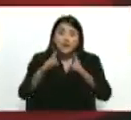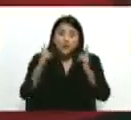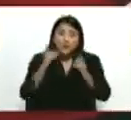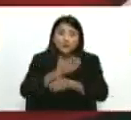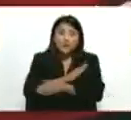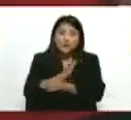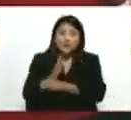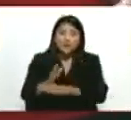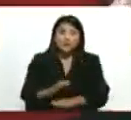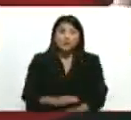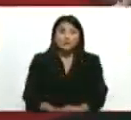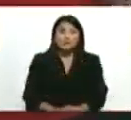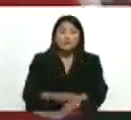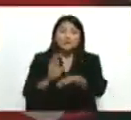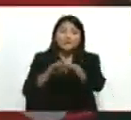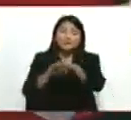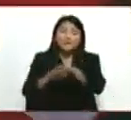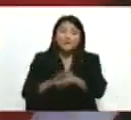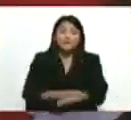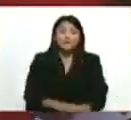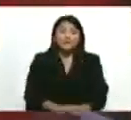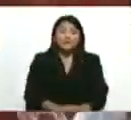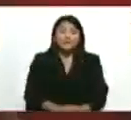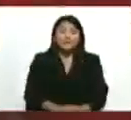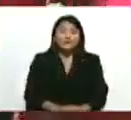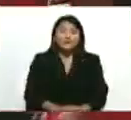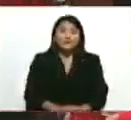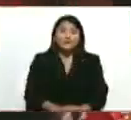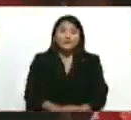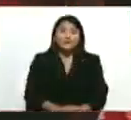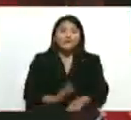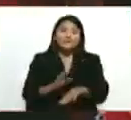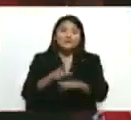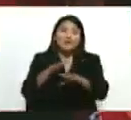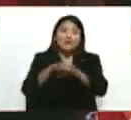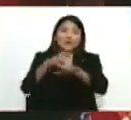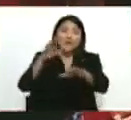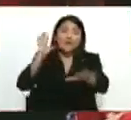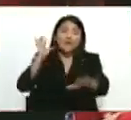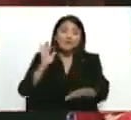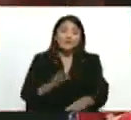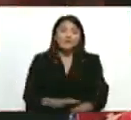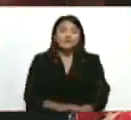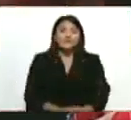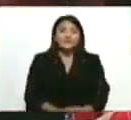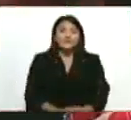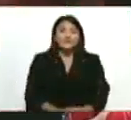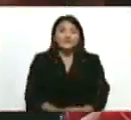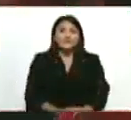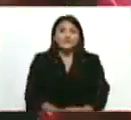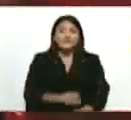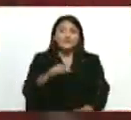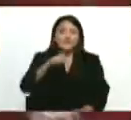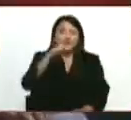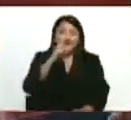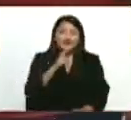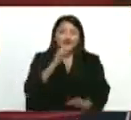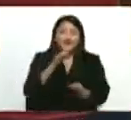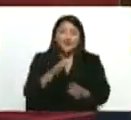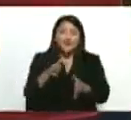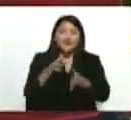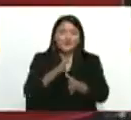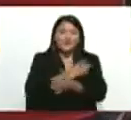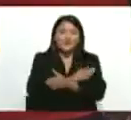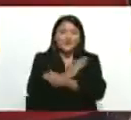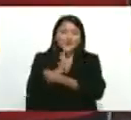tiburones. Porque es que íbamos a tapar todo, ¿verdad? Todo. Este es el año de los tiburones.